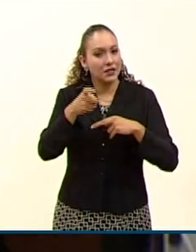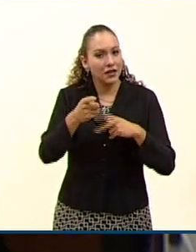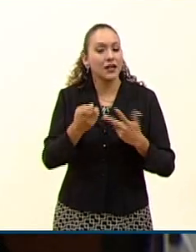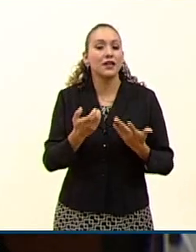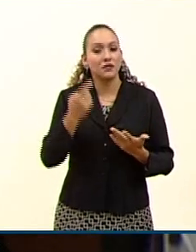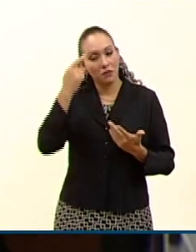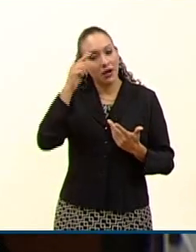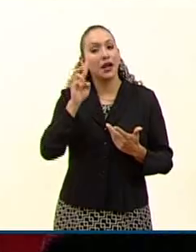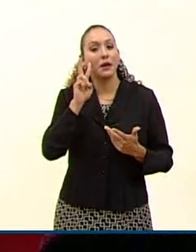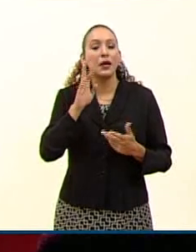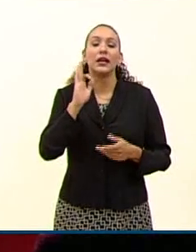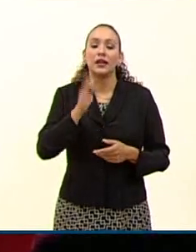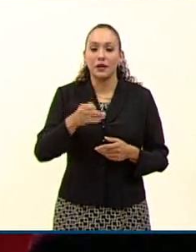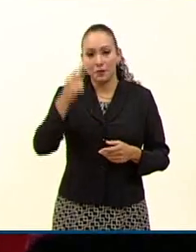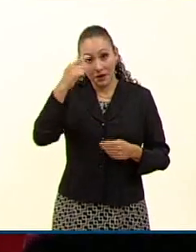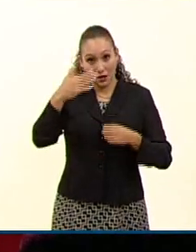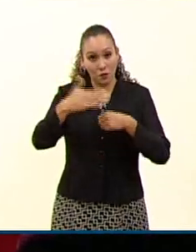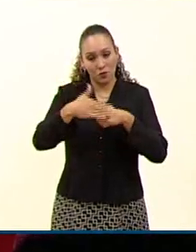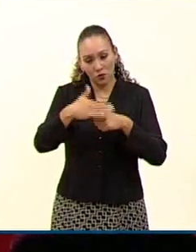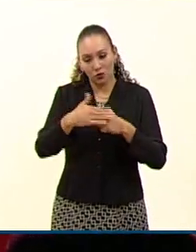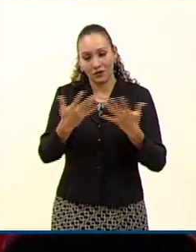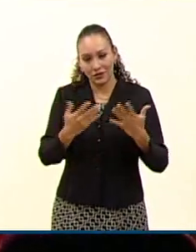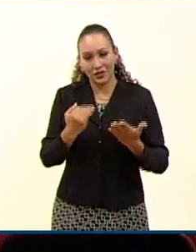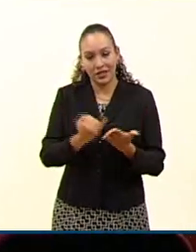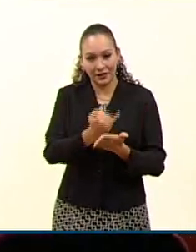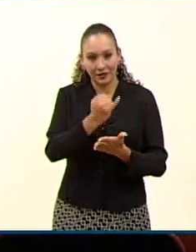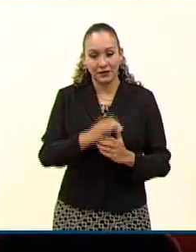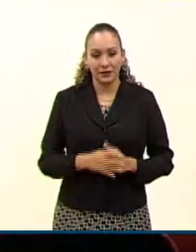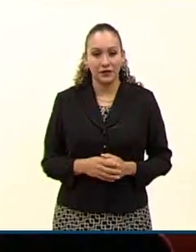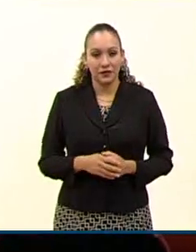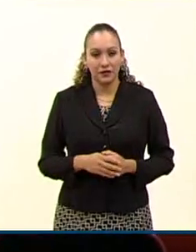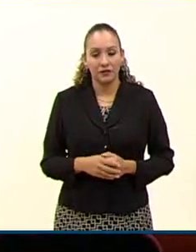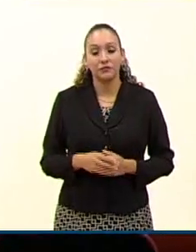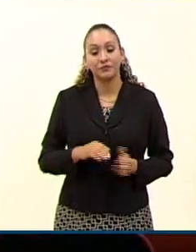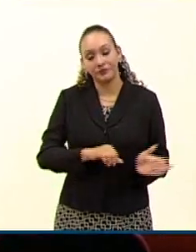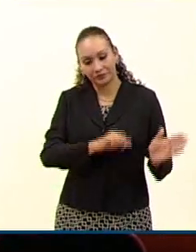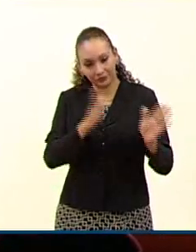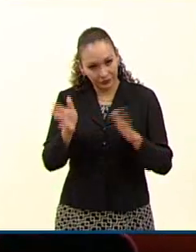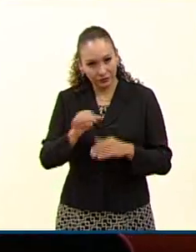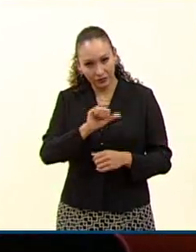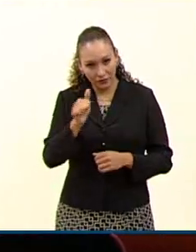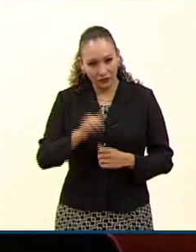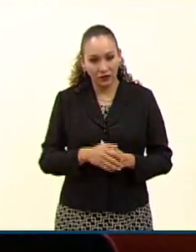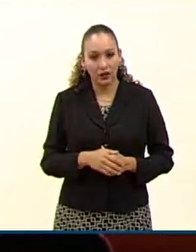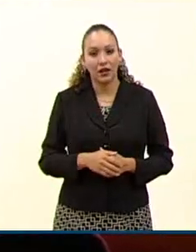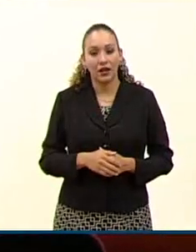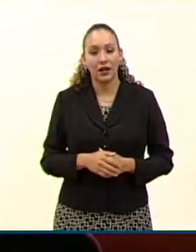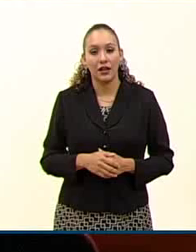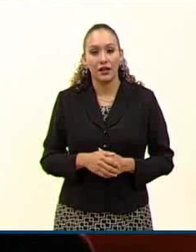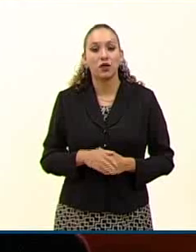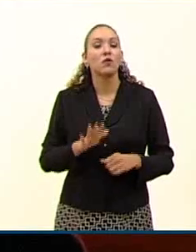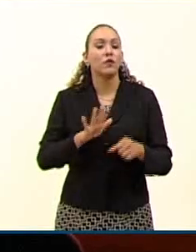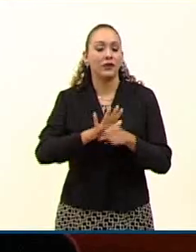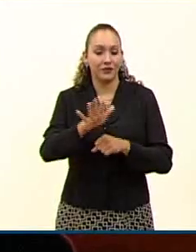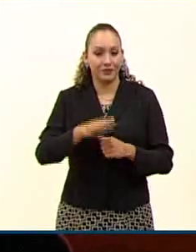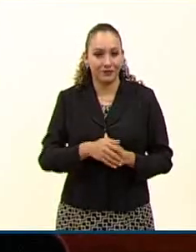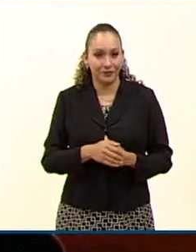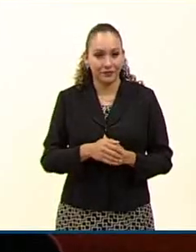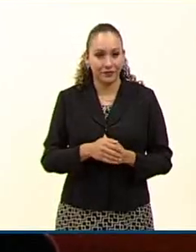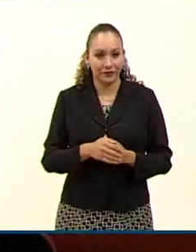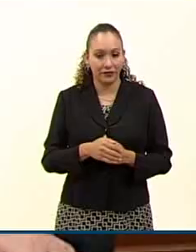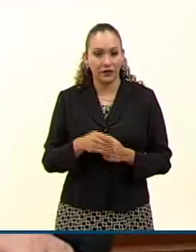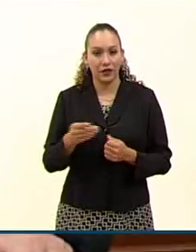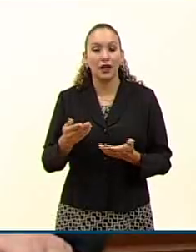en sesiones próximas. También hay que destacar que la otra acción listada para esta sesión también fue retirada por